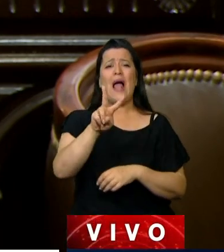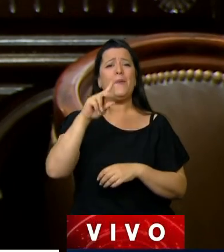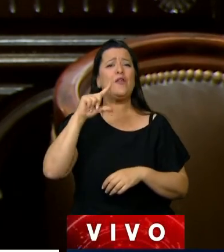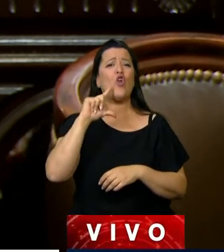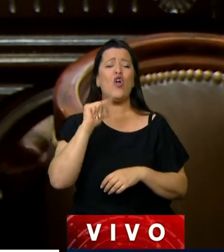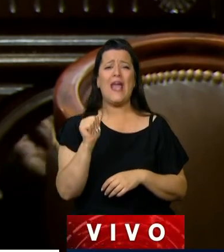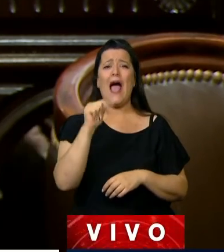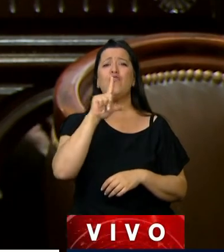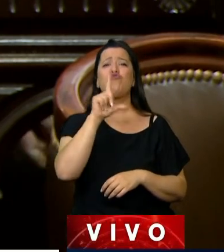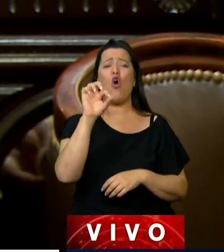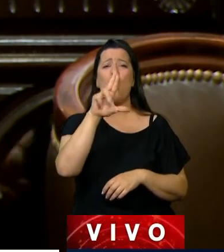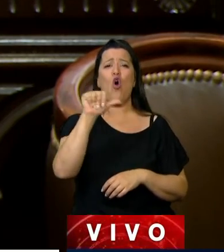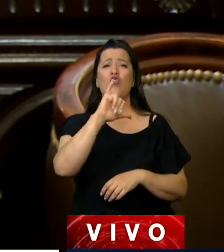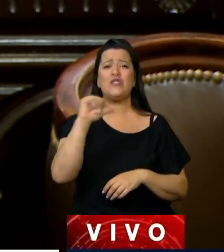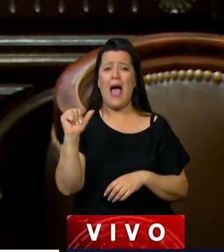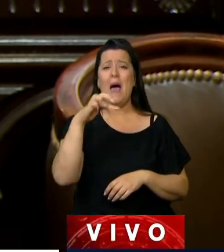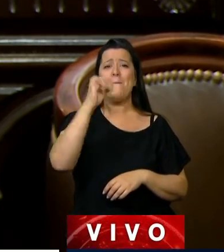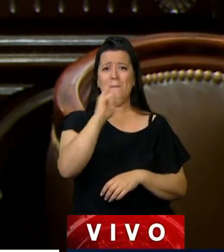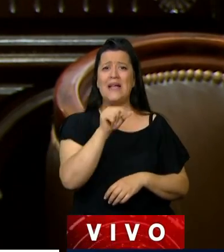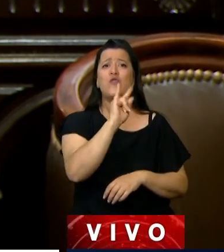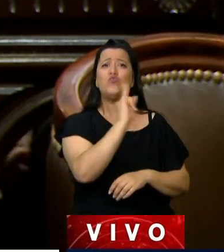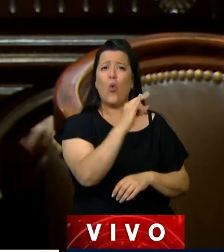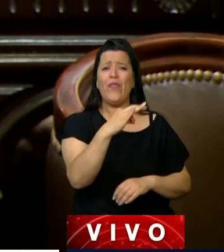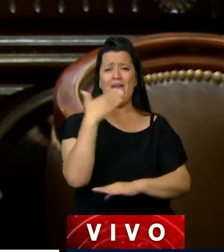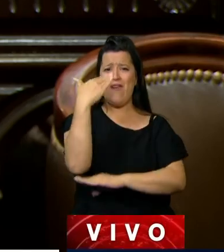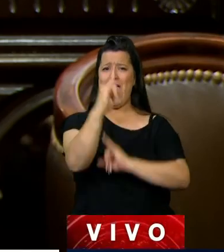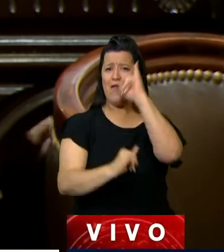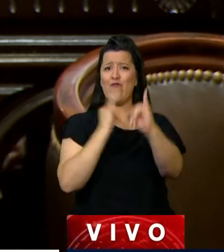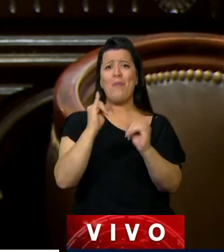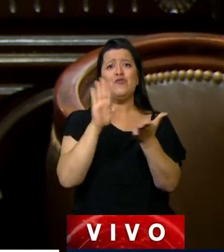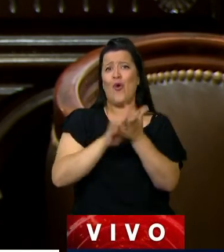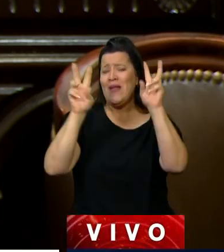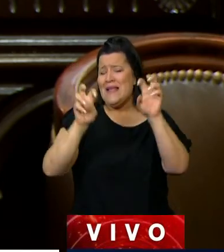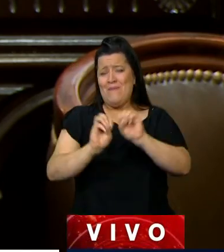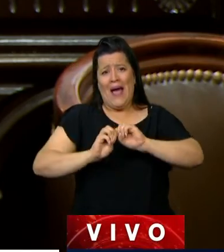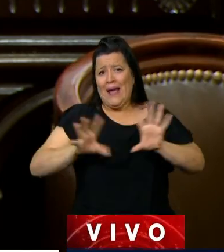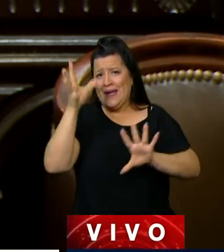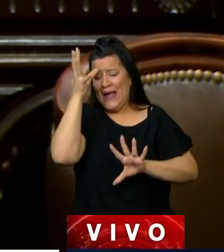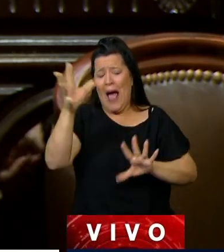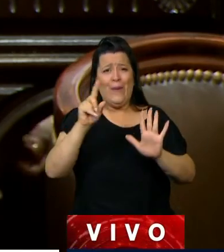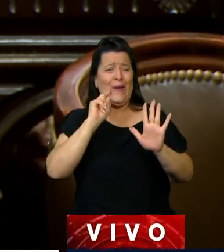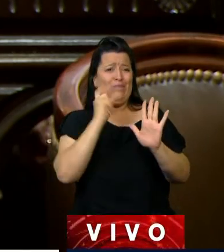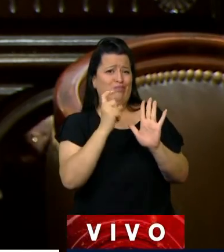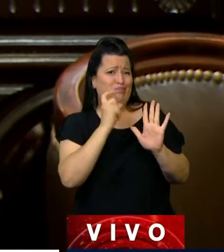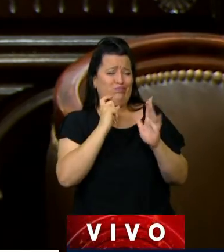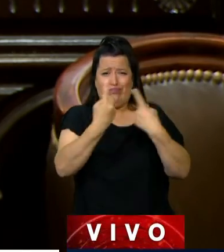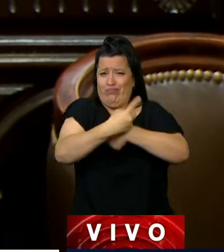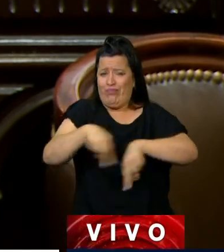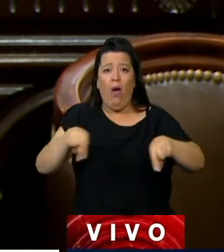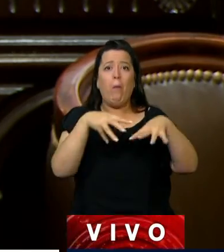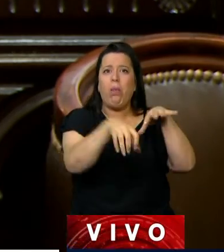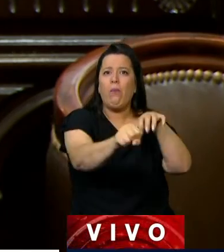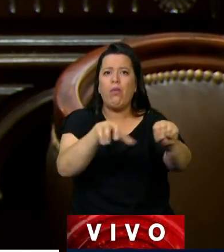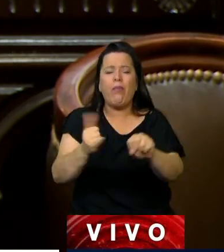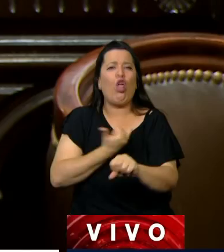Paz, a fin de que informe verbalmente sobre los graves hechos sucedidos y irregularidades que se han detectado en